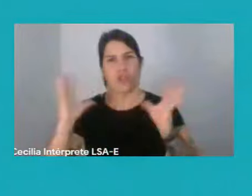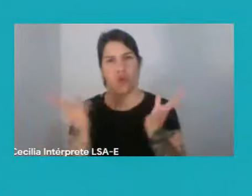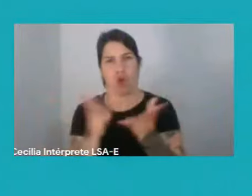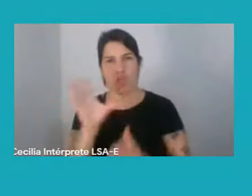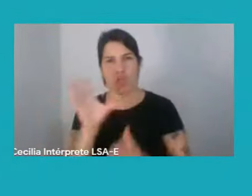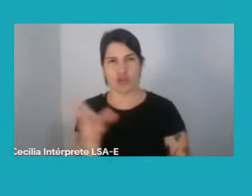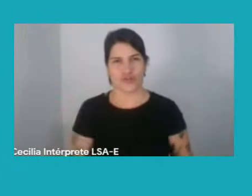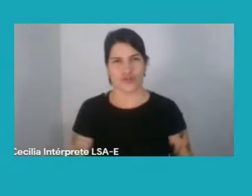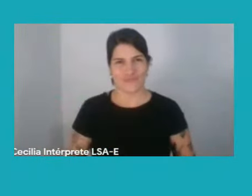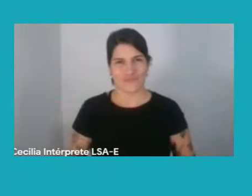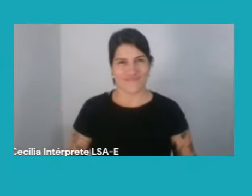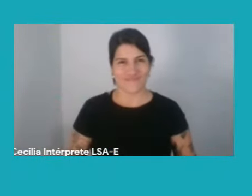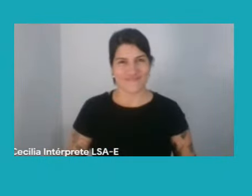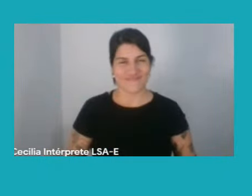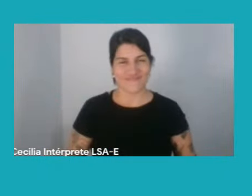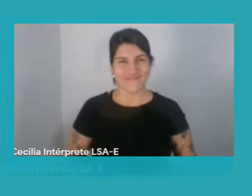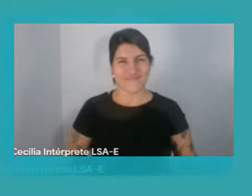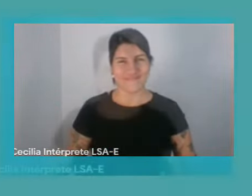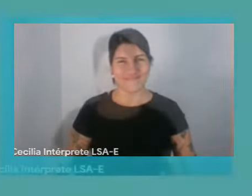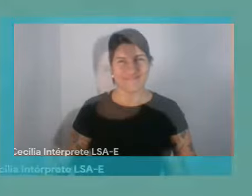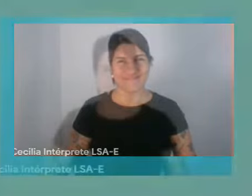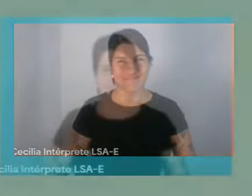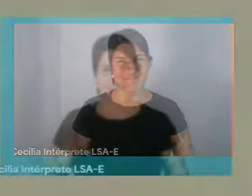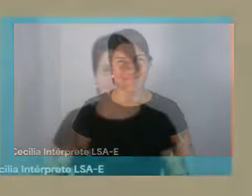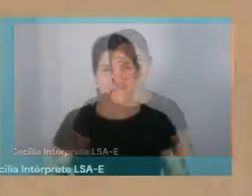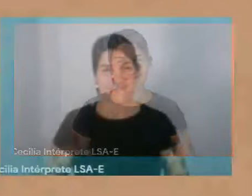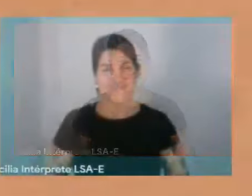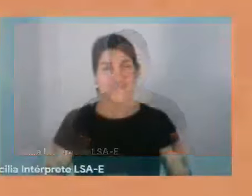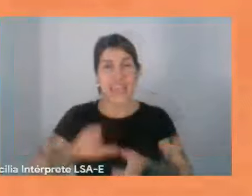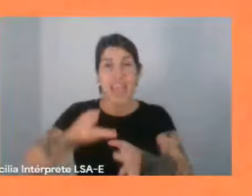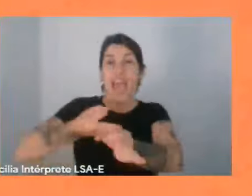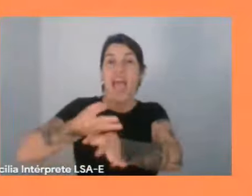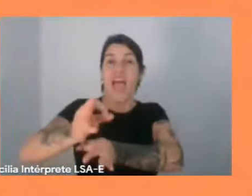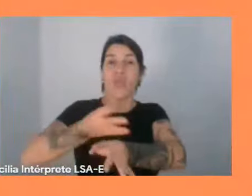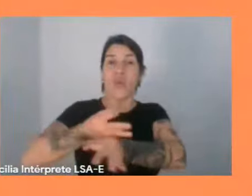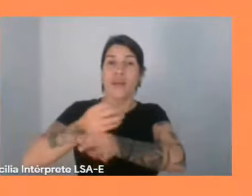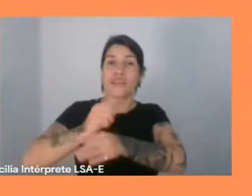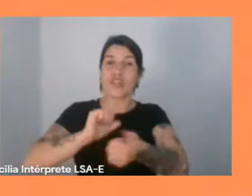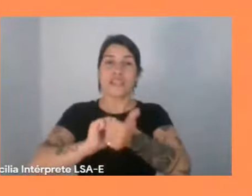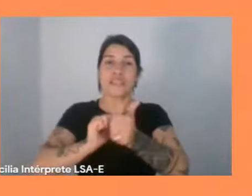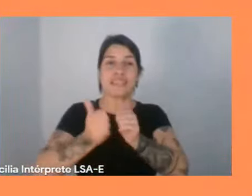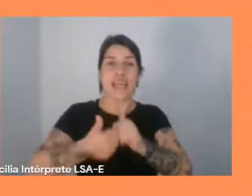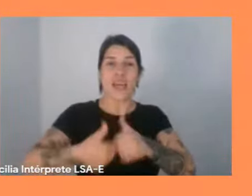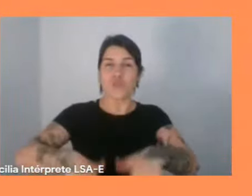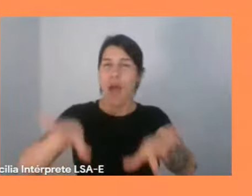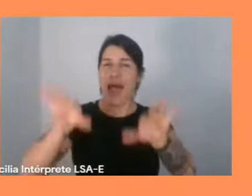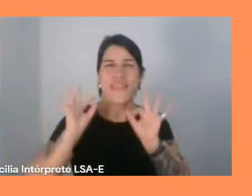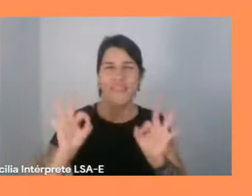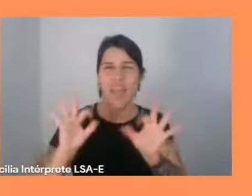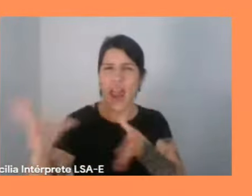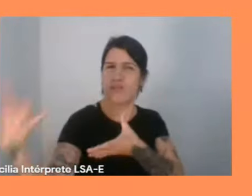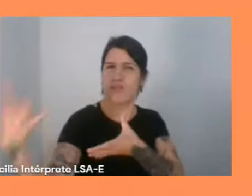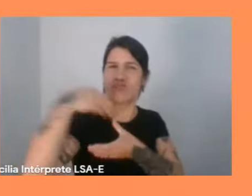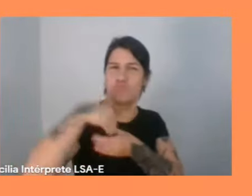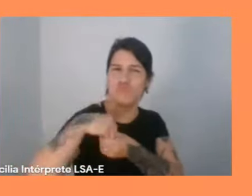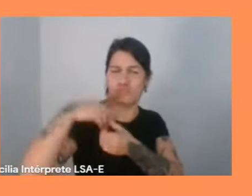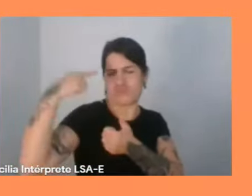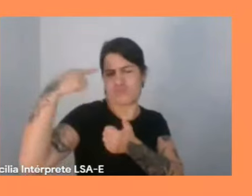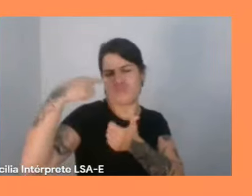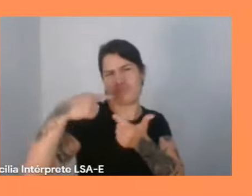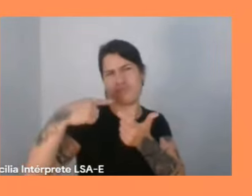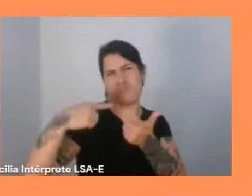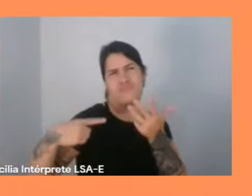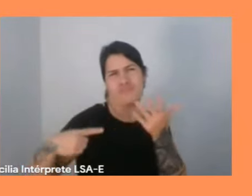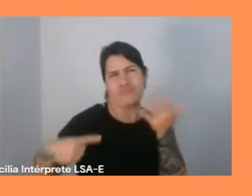La educación sexual integral abarca diferentes cosmovisiones culturales acerca de los cuerpos